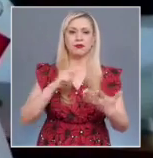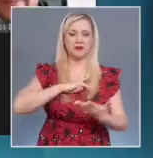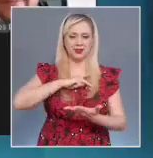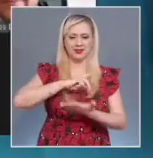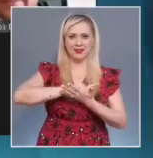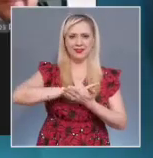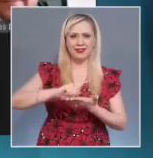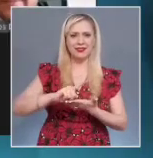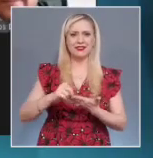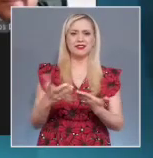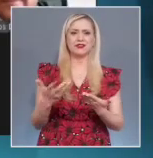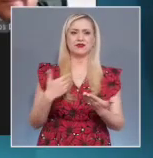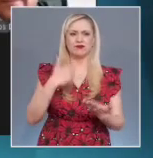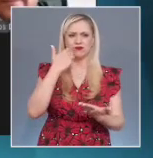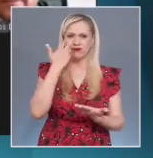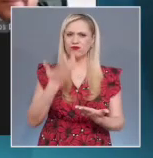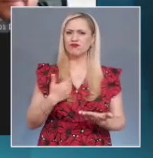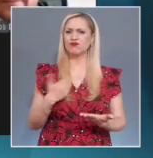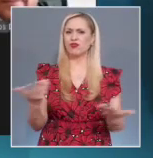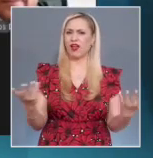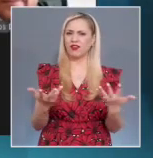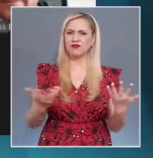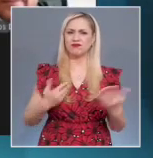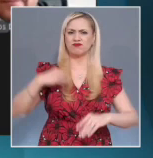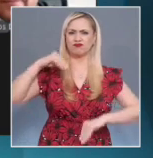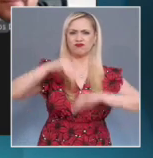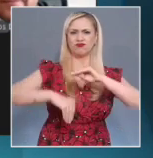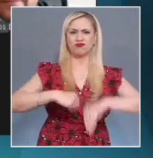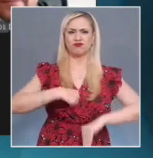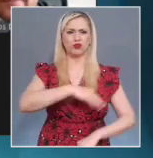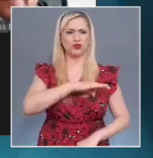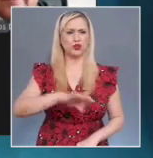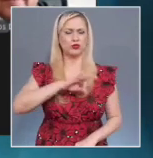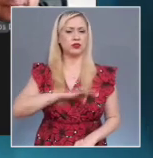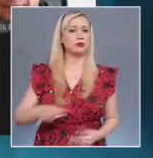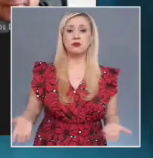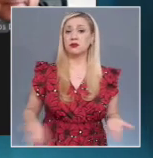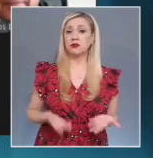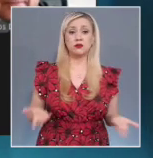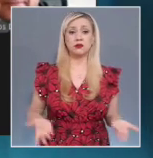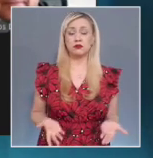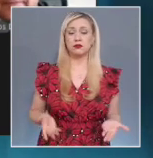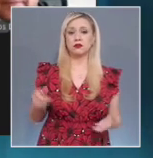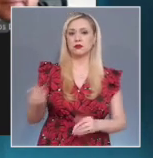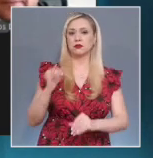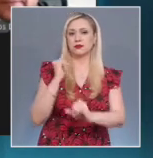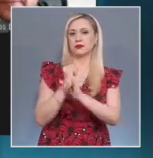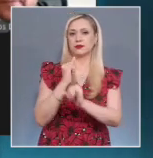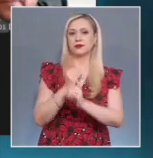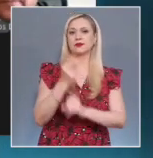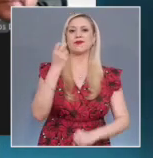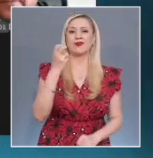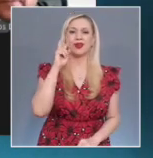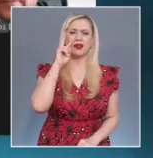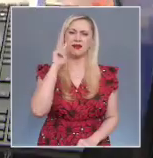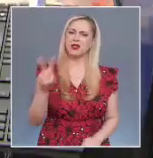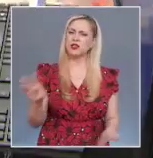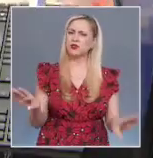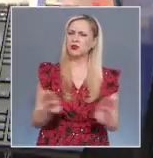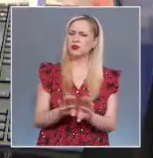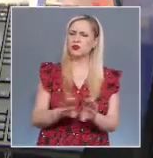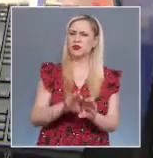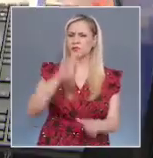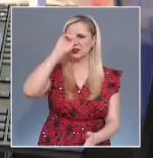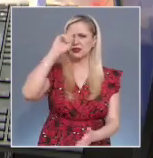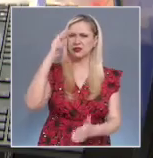empoderamiento. En un conversatorio sobre violencia de género en Internet, señalaron que una de las causas de la violencia digital en mujeres que